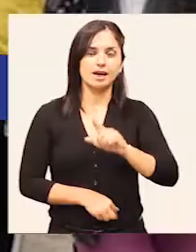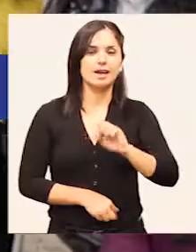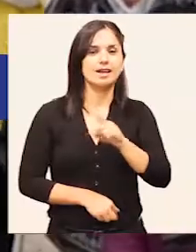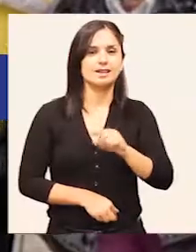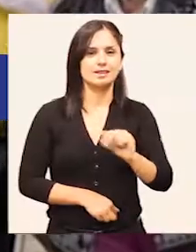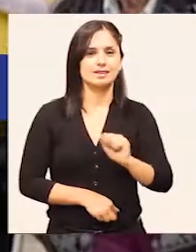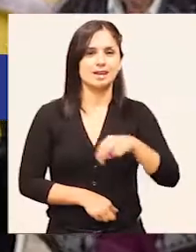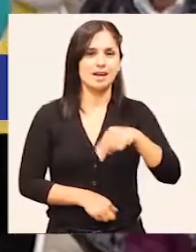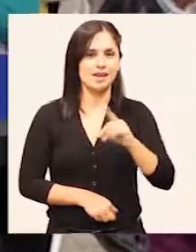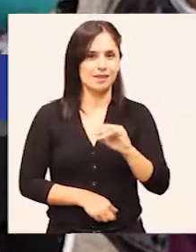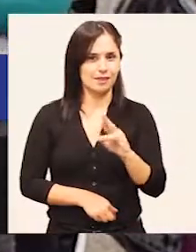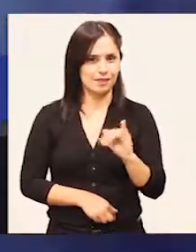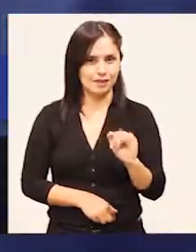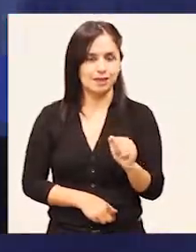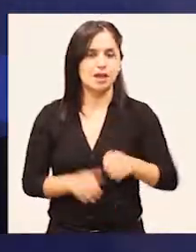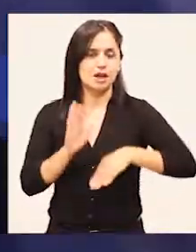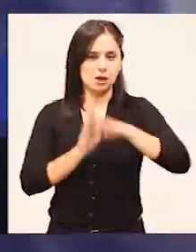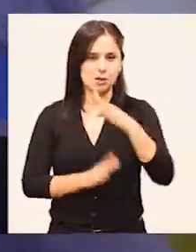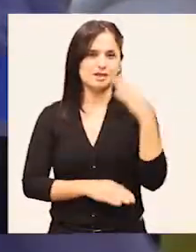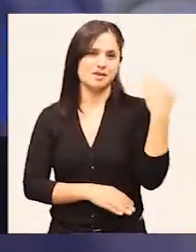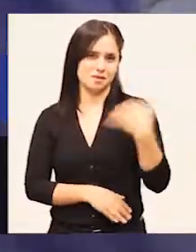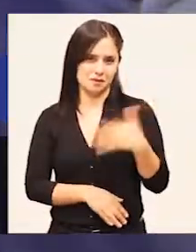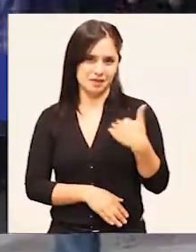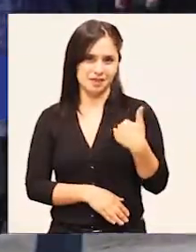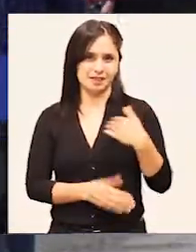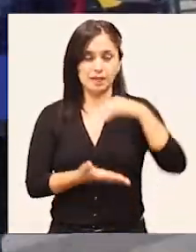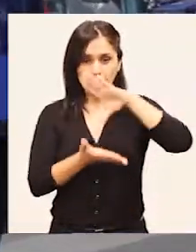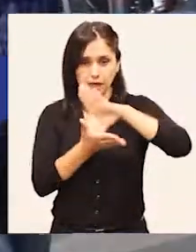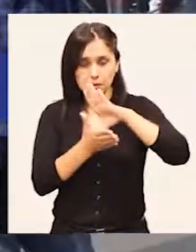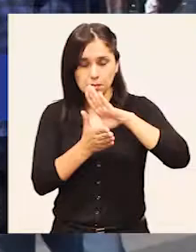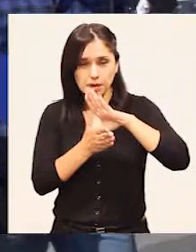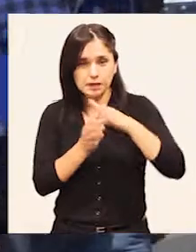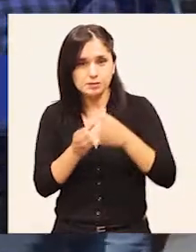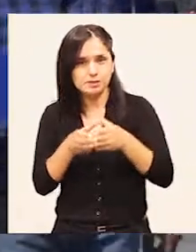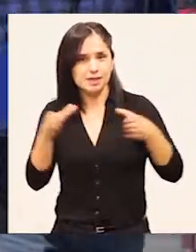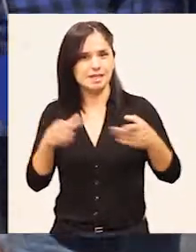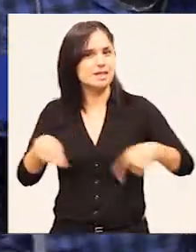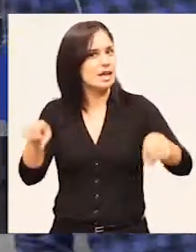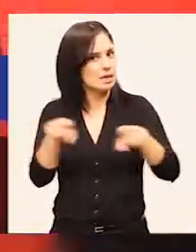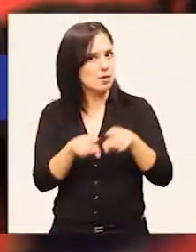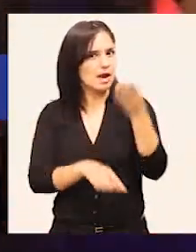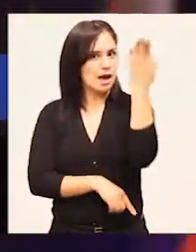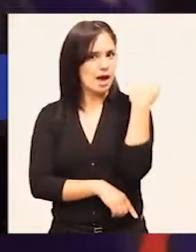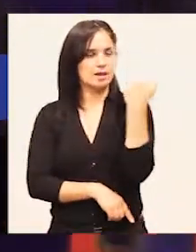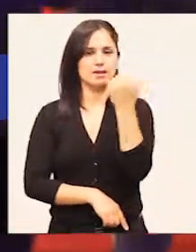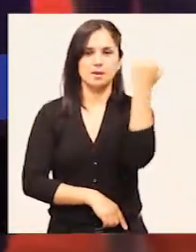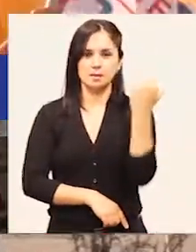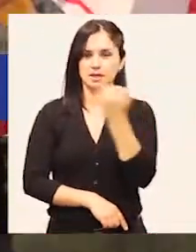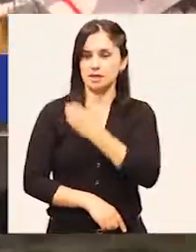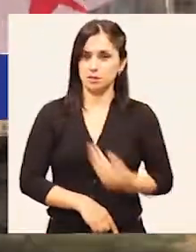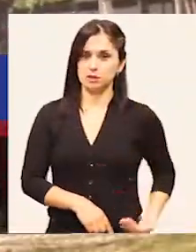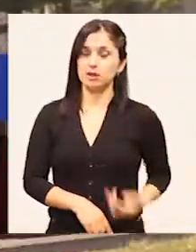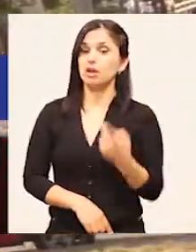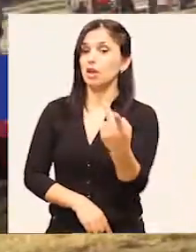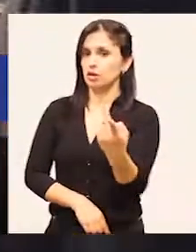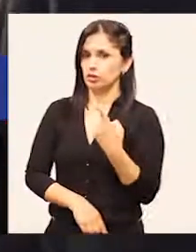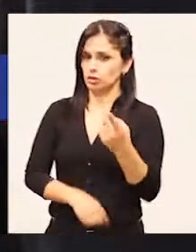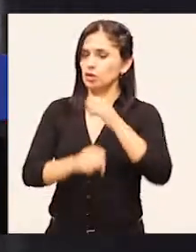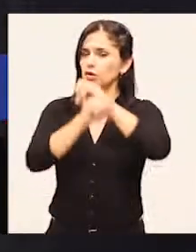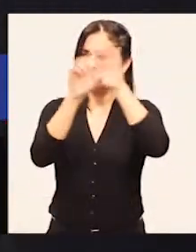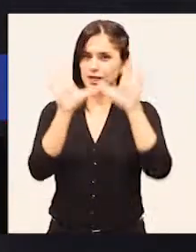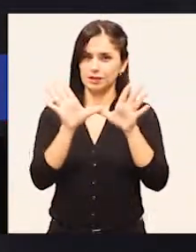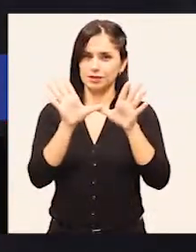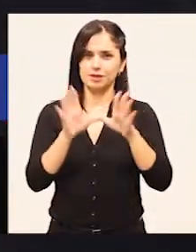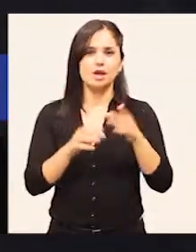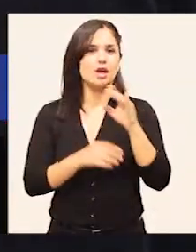Alessandri. Porque creemos que lo más importante es que el país vuelva a crecer como lo hacía cuando Sebastián Piñera era presidente. Por eso tú y yo la tenemos